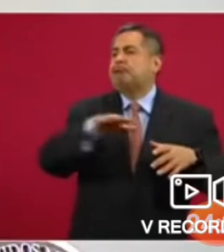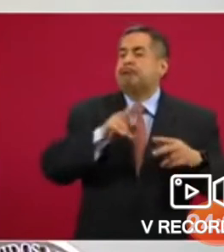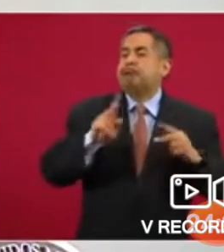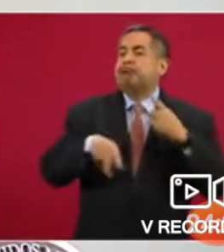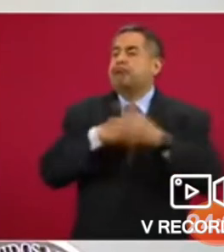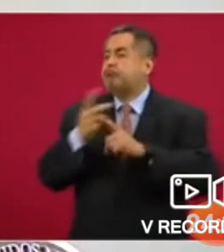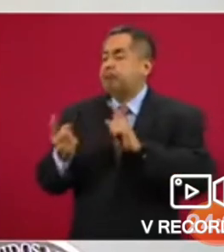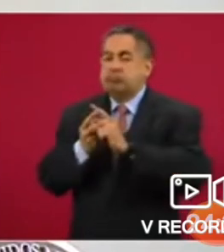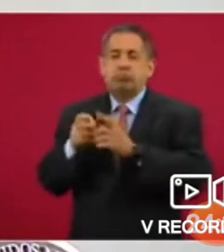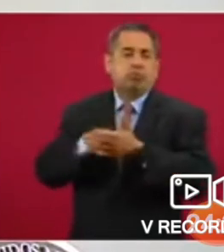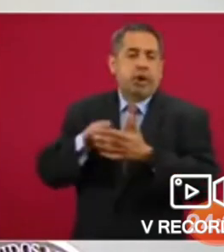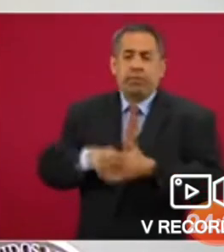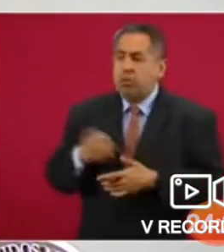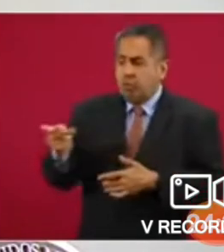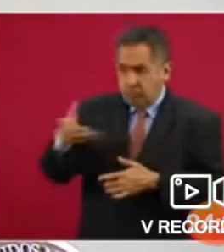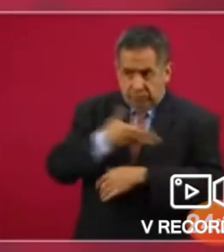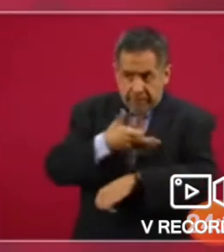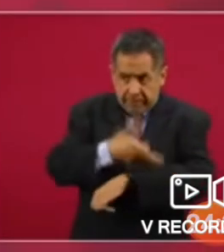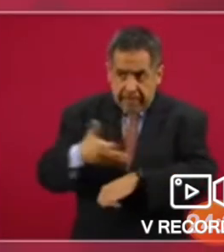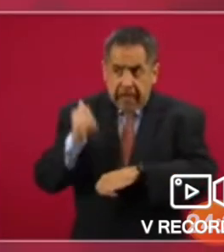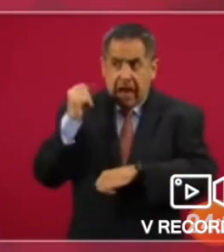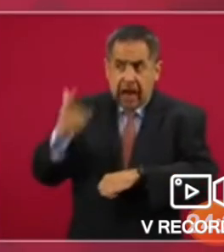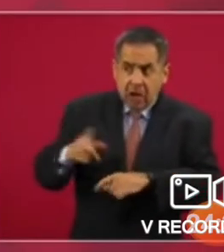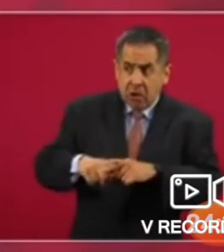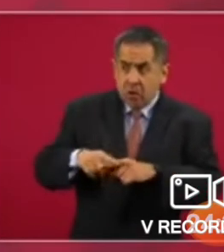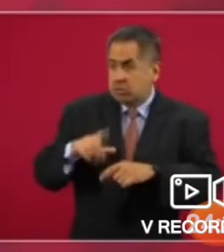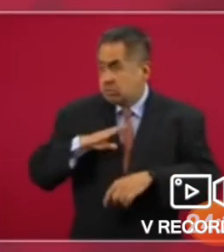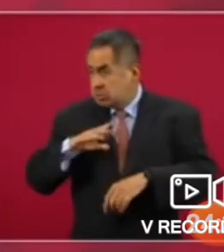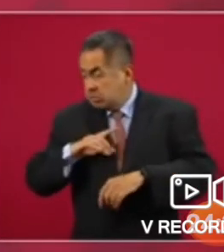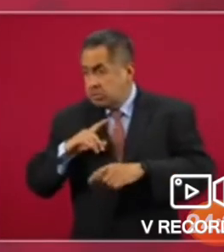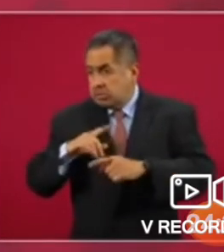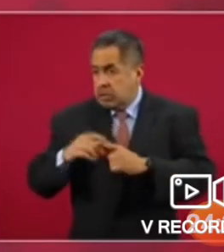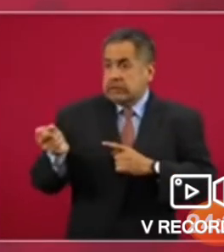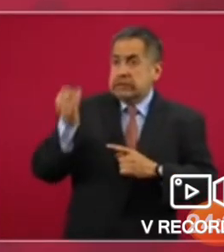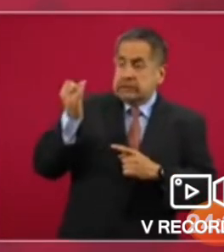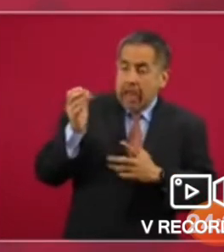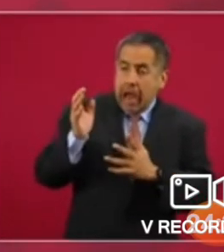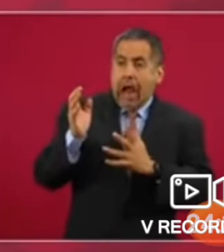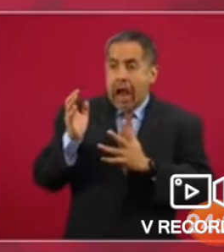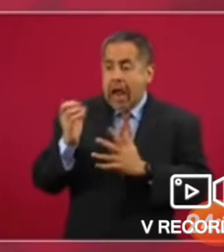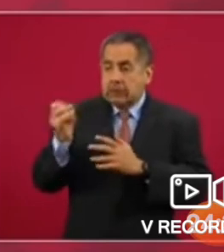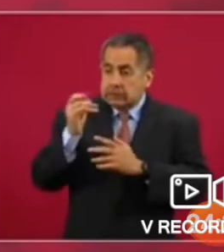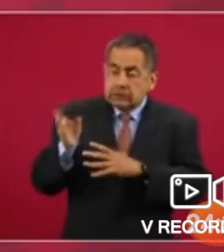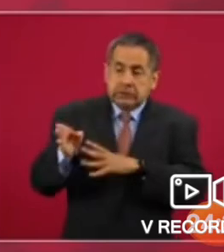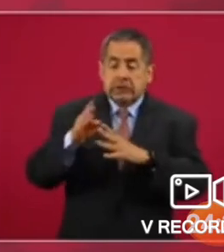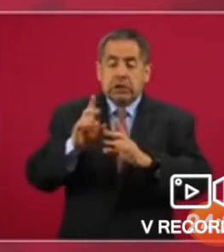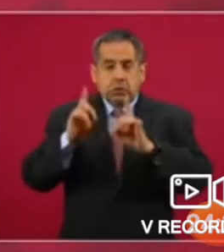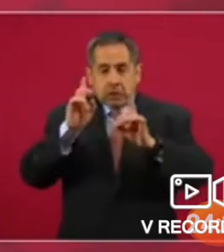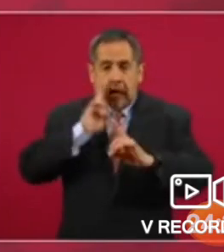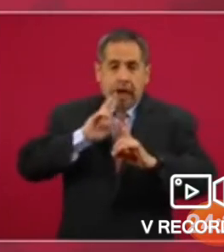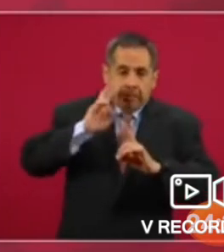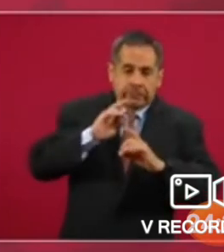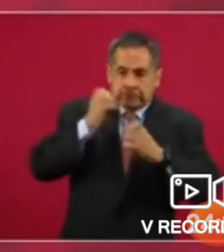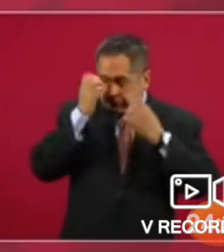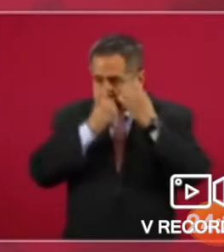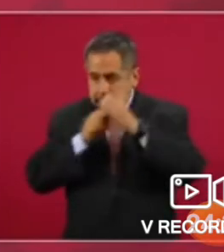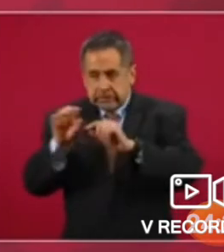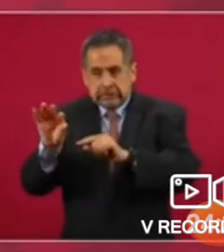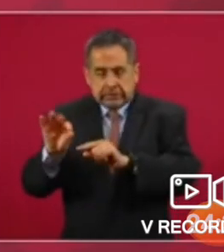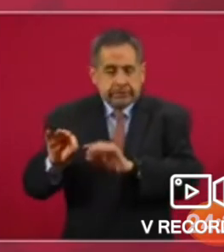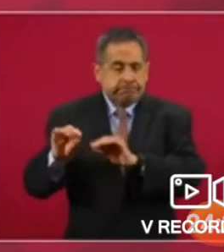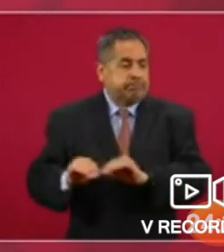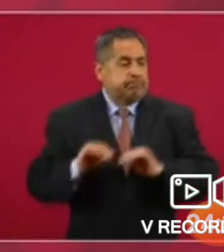la familia a alguien con estas características? Sí, este es un caso sospechoso de COVID. Vamos a analizarlo, vamos a